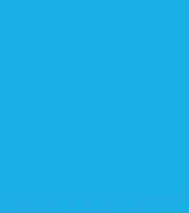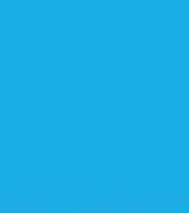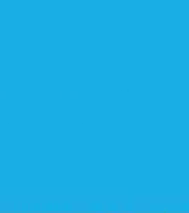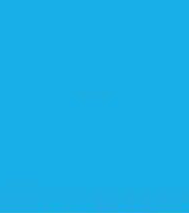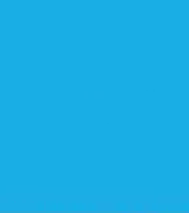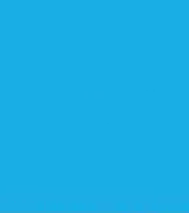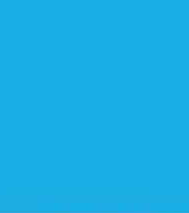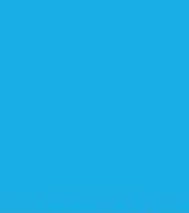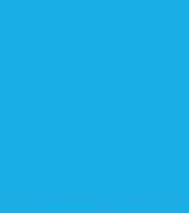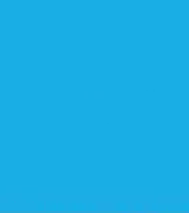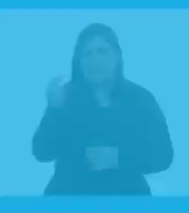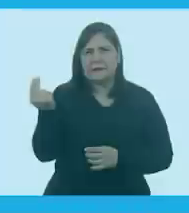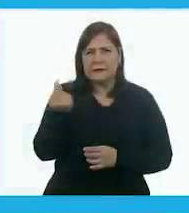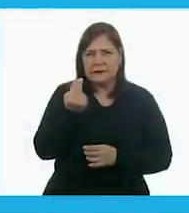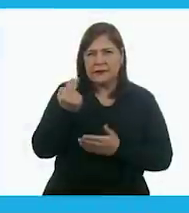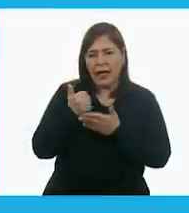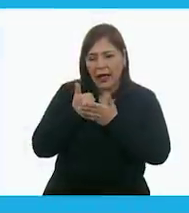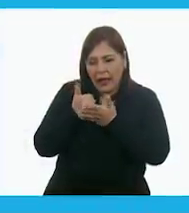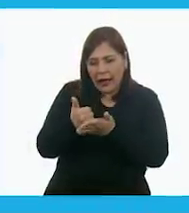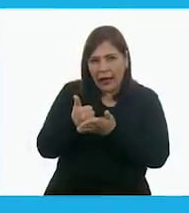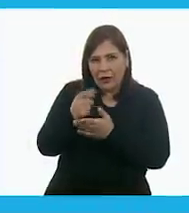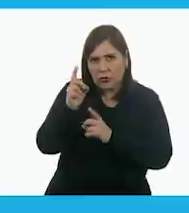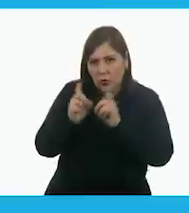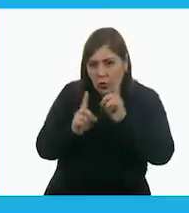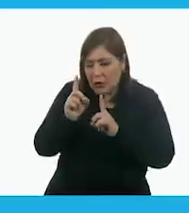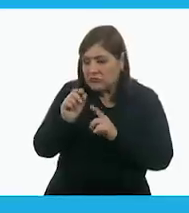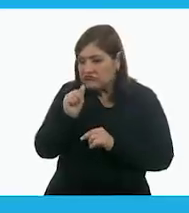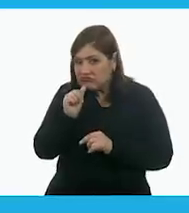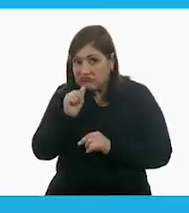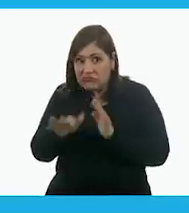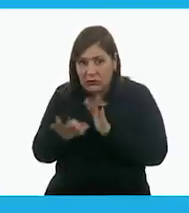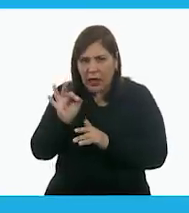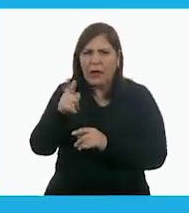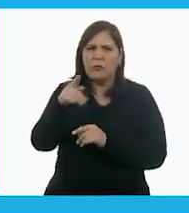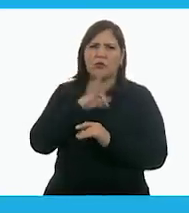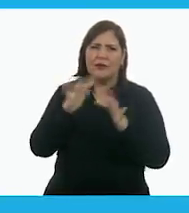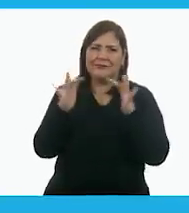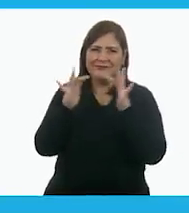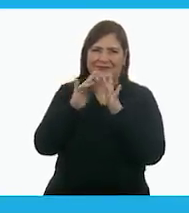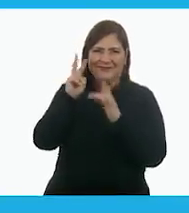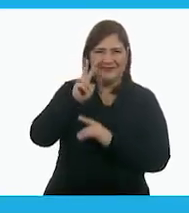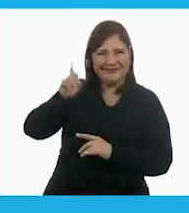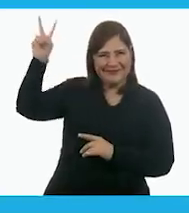Si necesitas ayuda para resolver tus dudas, contáctanos.